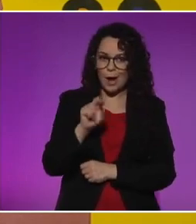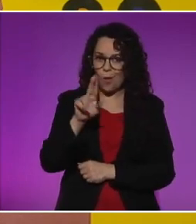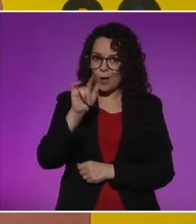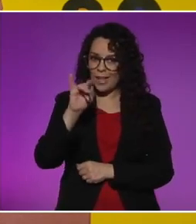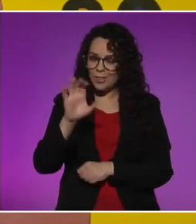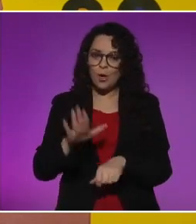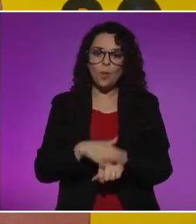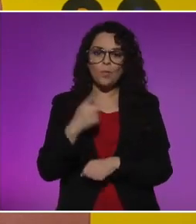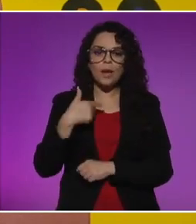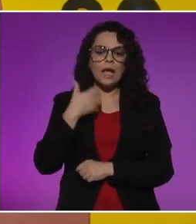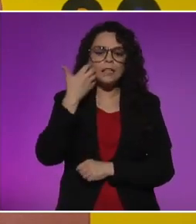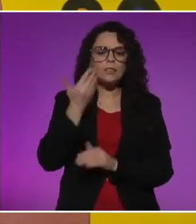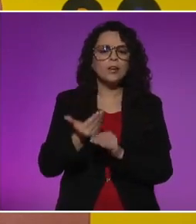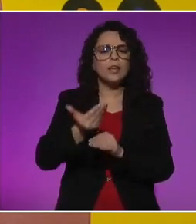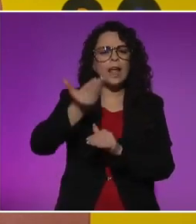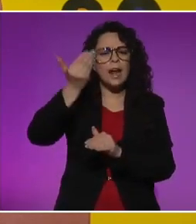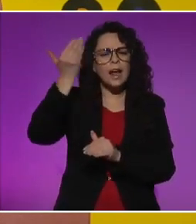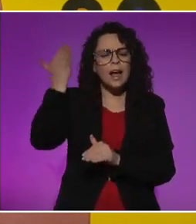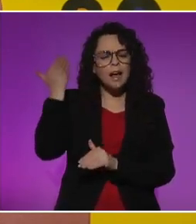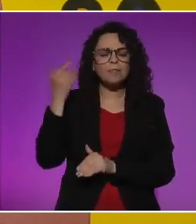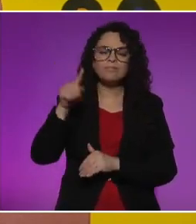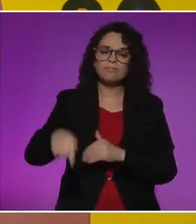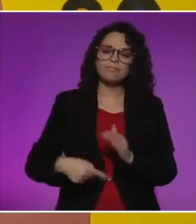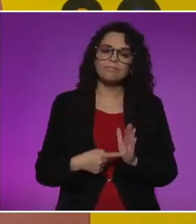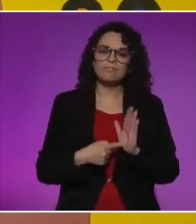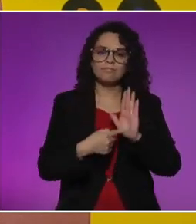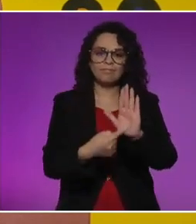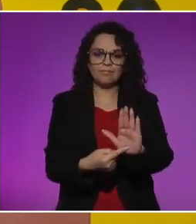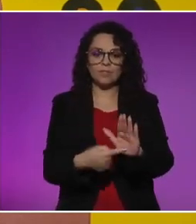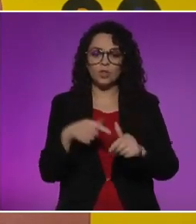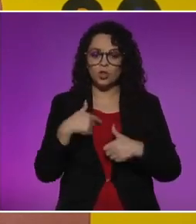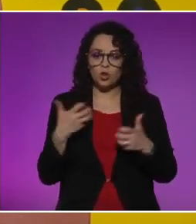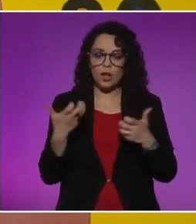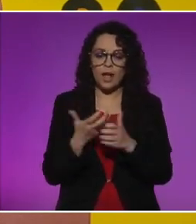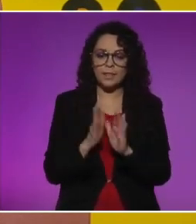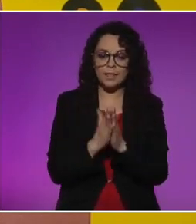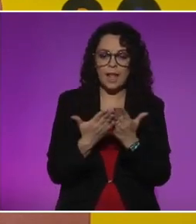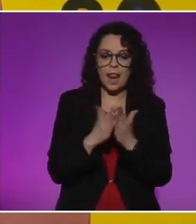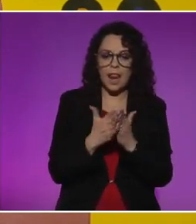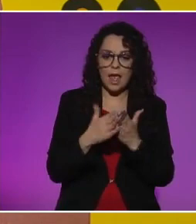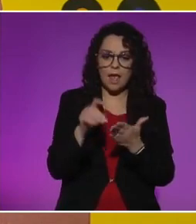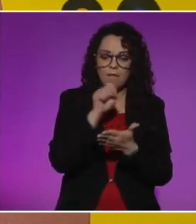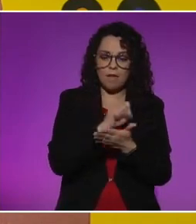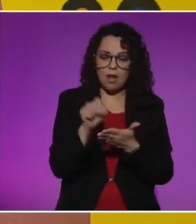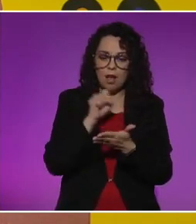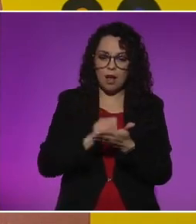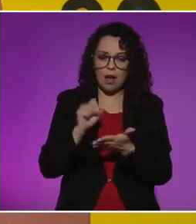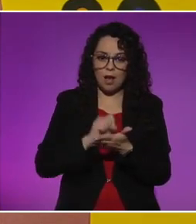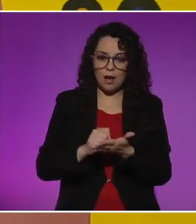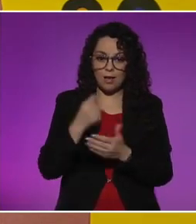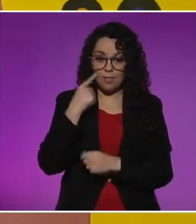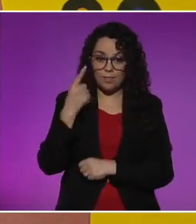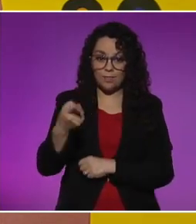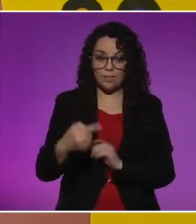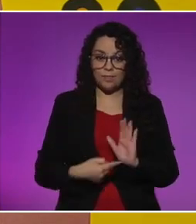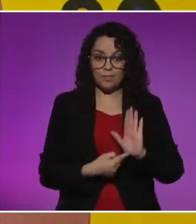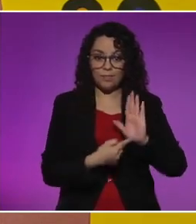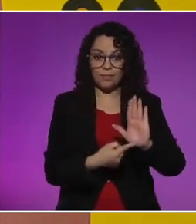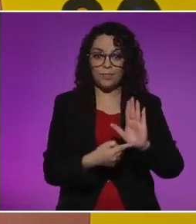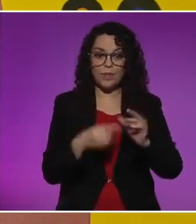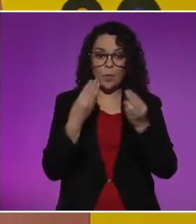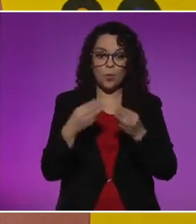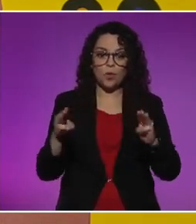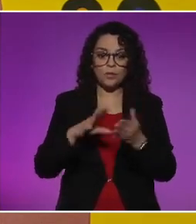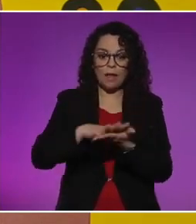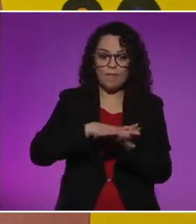quiero compartir con ustedes uno de los libros en los que he estado trabajando durante los últimos años, que tengo aquí en mis manos, que es Musicografía Braille